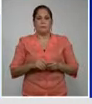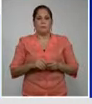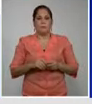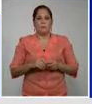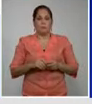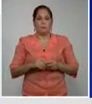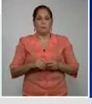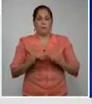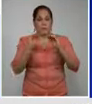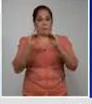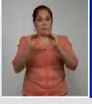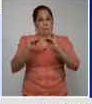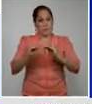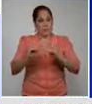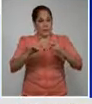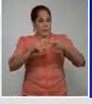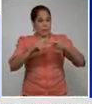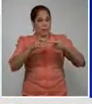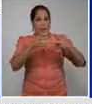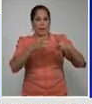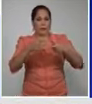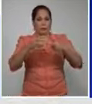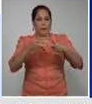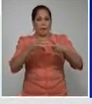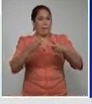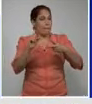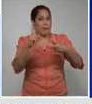le sigue en segundo lugar,